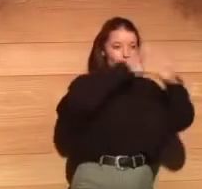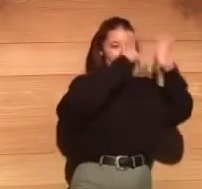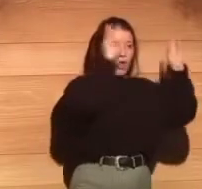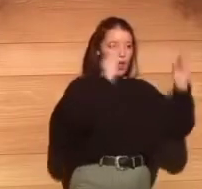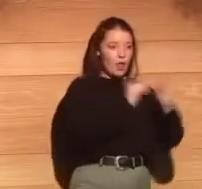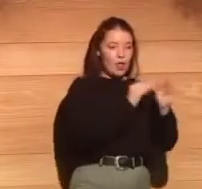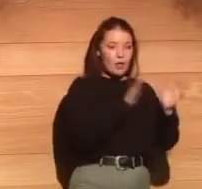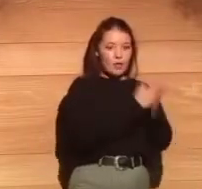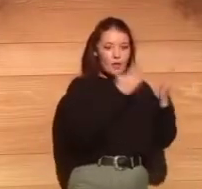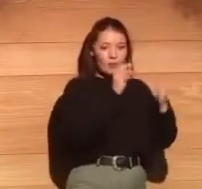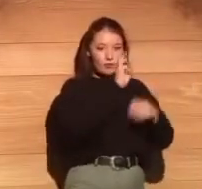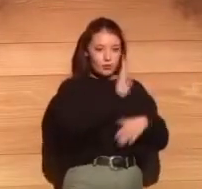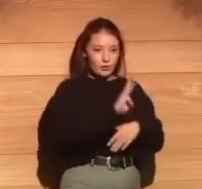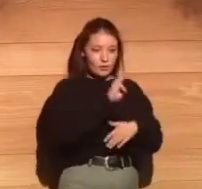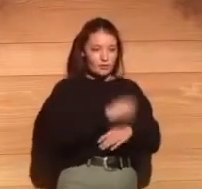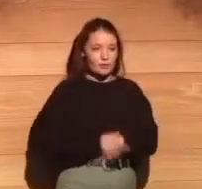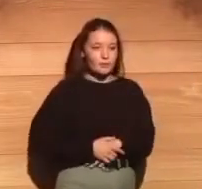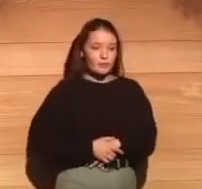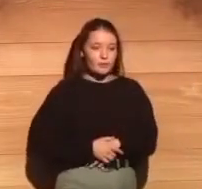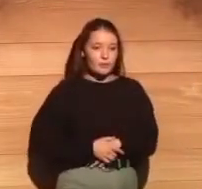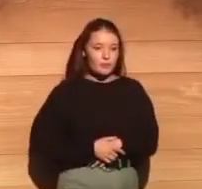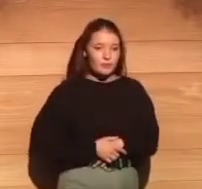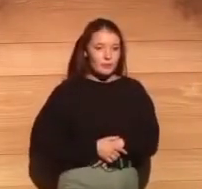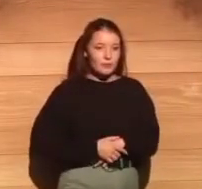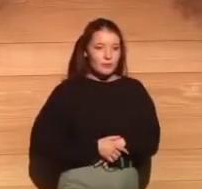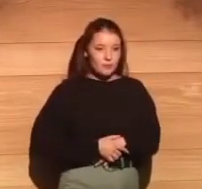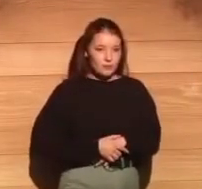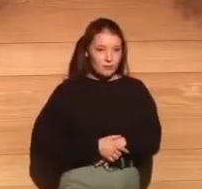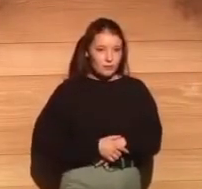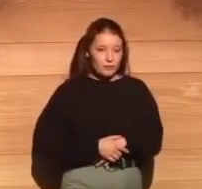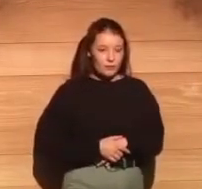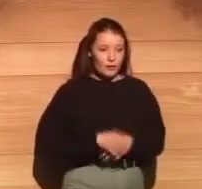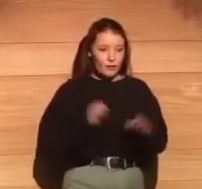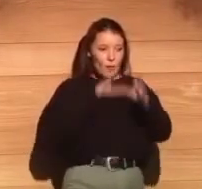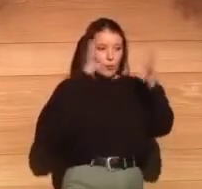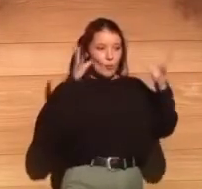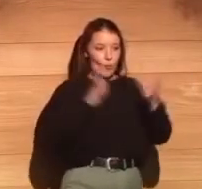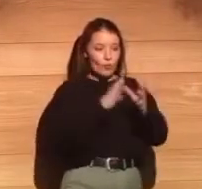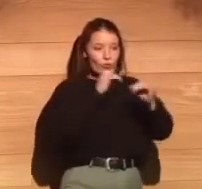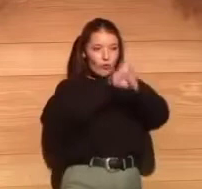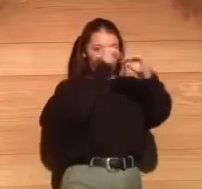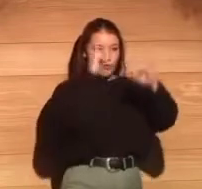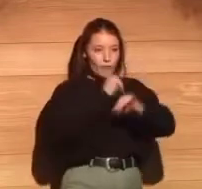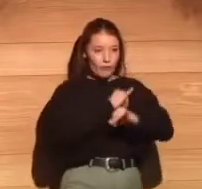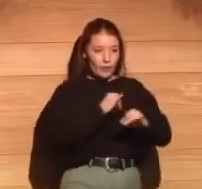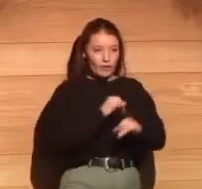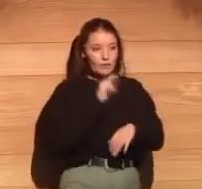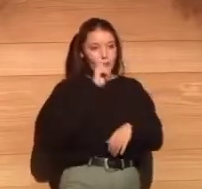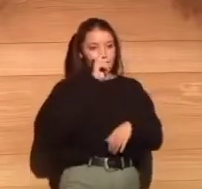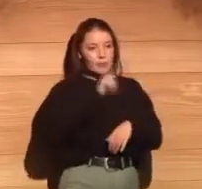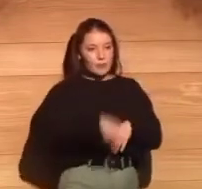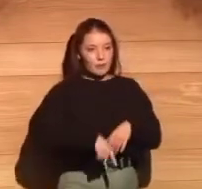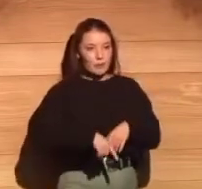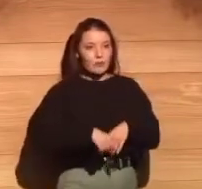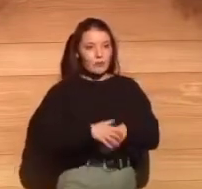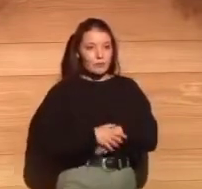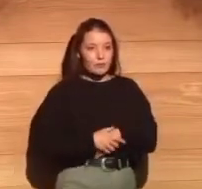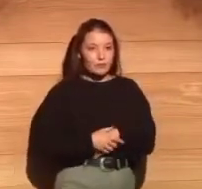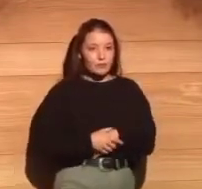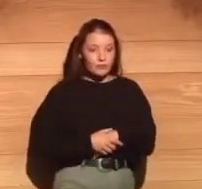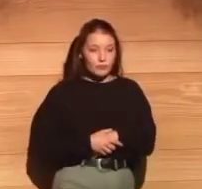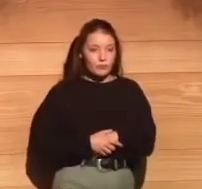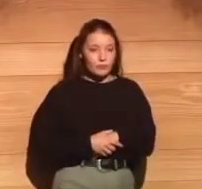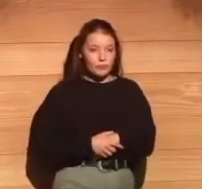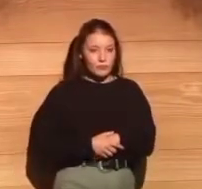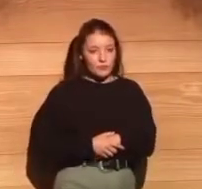libros: en 1984, de Orwell, también Un mundo feliz, de Huxley, y, cómo no, en Fahrenheit 451, de